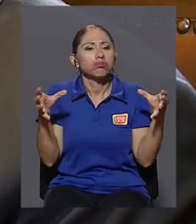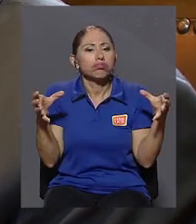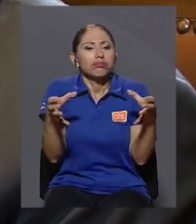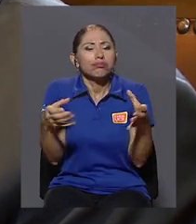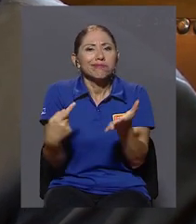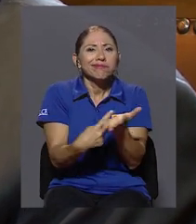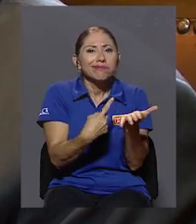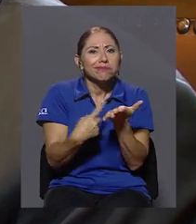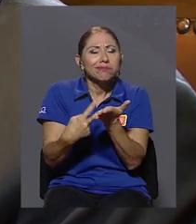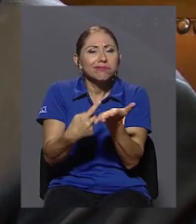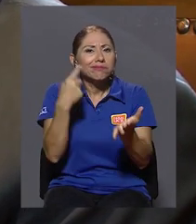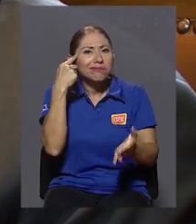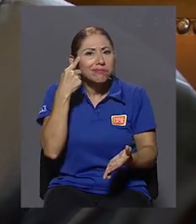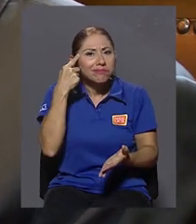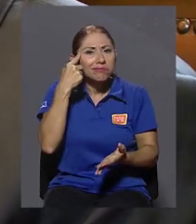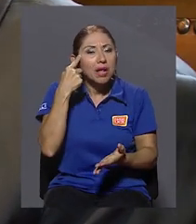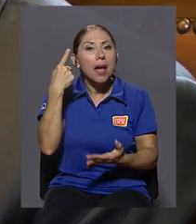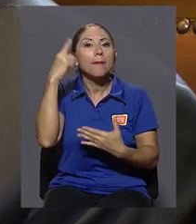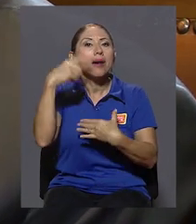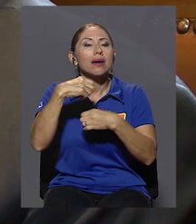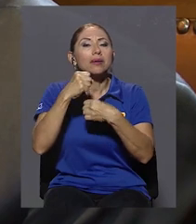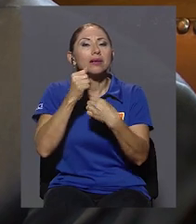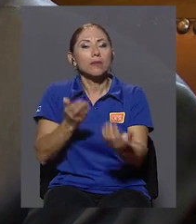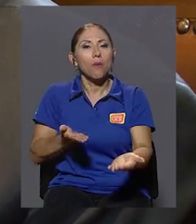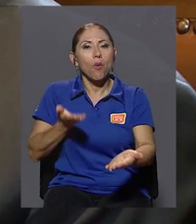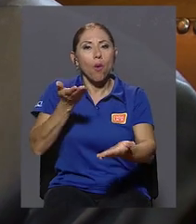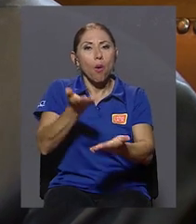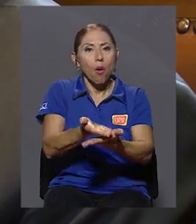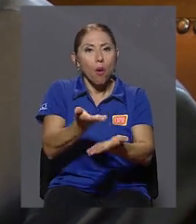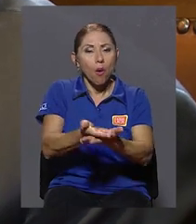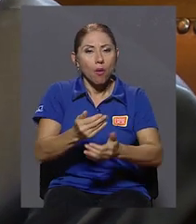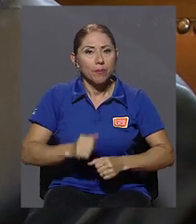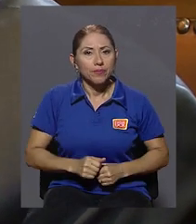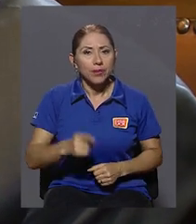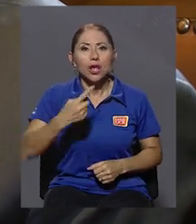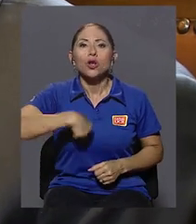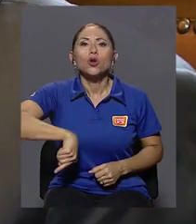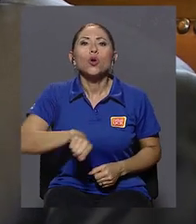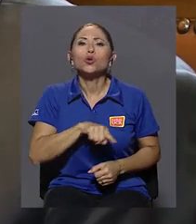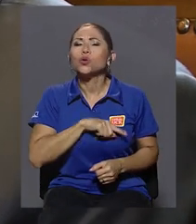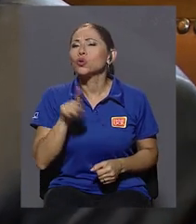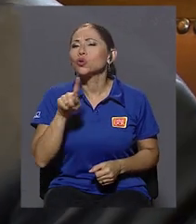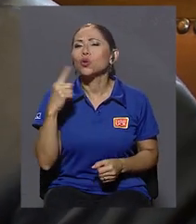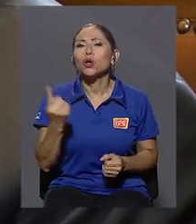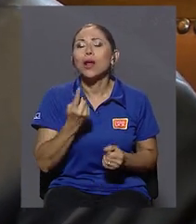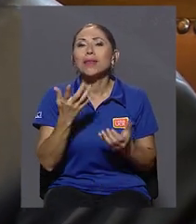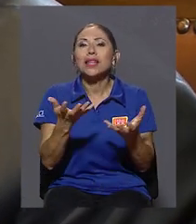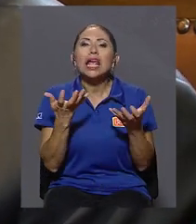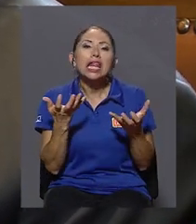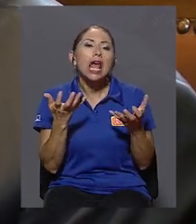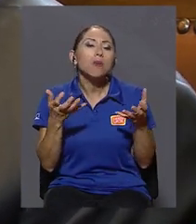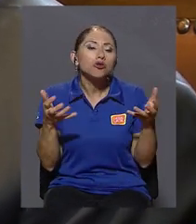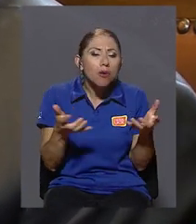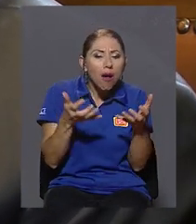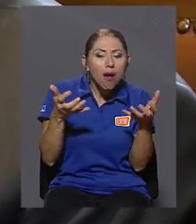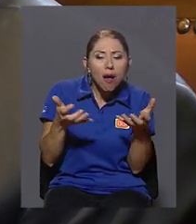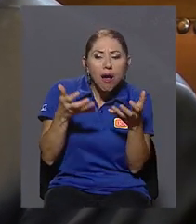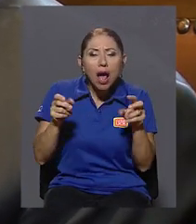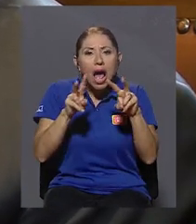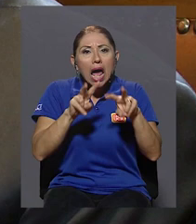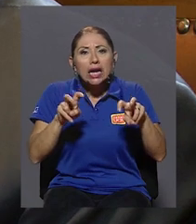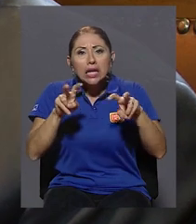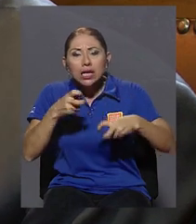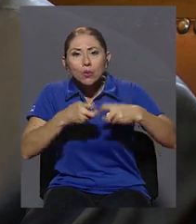permitieran llevar propuestas. Nosotros quisimos mucho no solamente analizar la problemática,